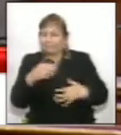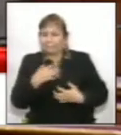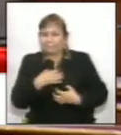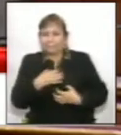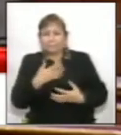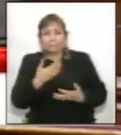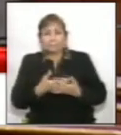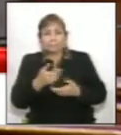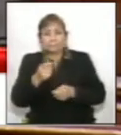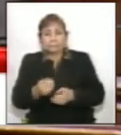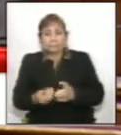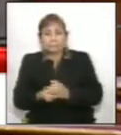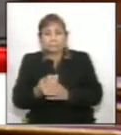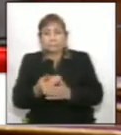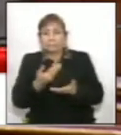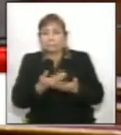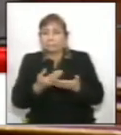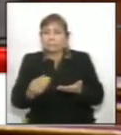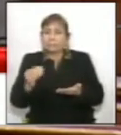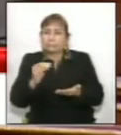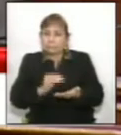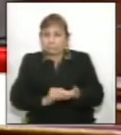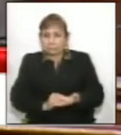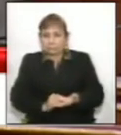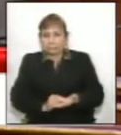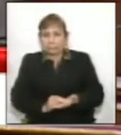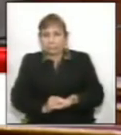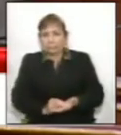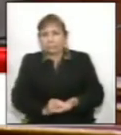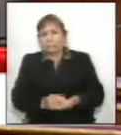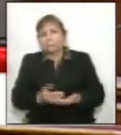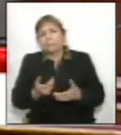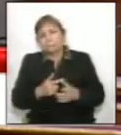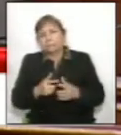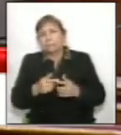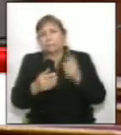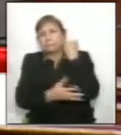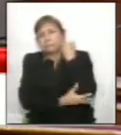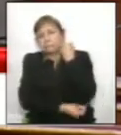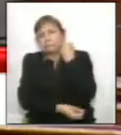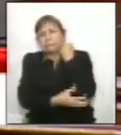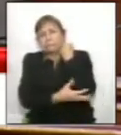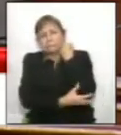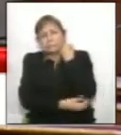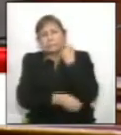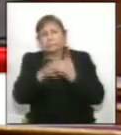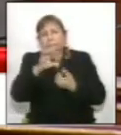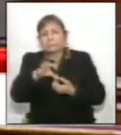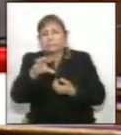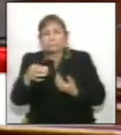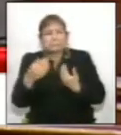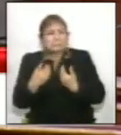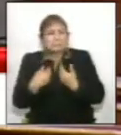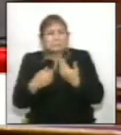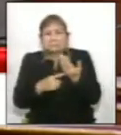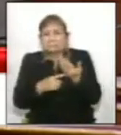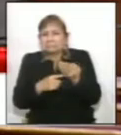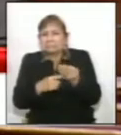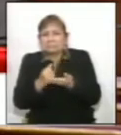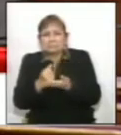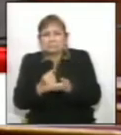suelos agrícolas están cada vez más empobrecidos. Entonces, en suelos empobrecidos, sin asistencia técnica,